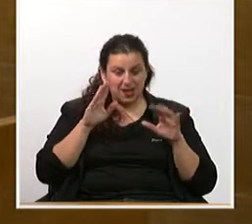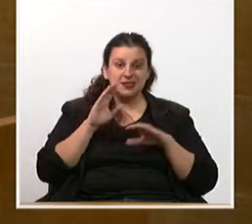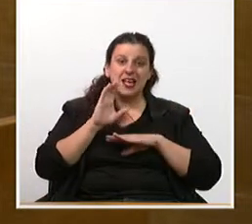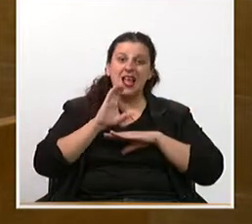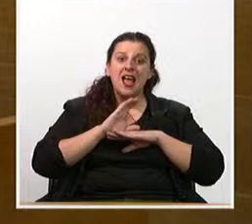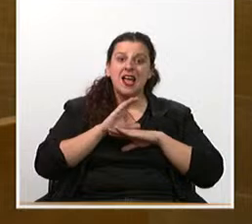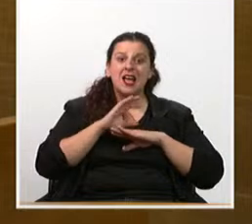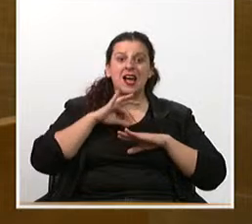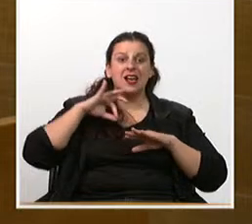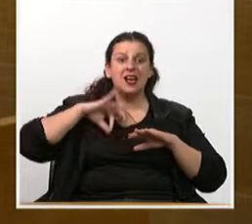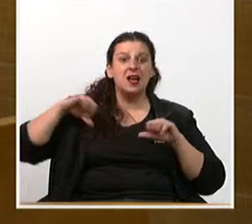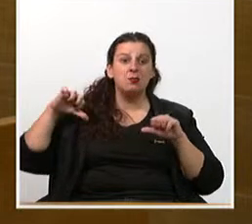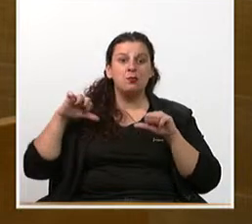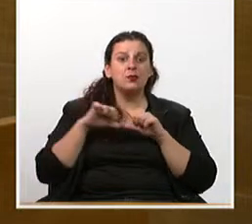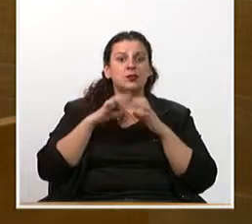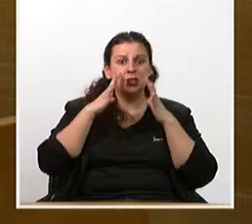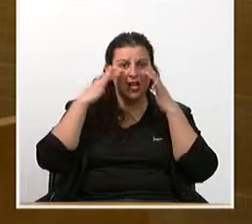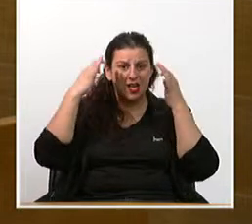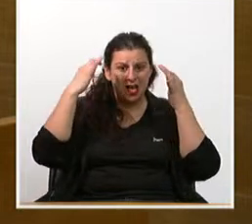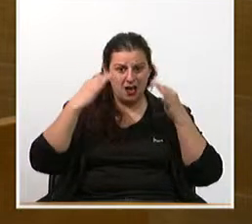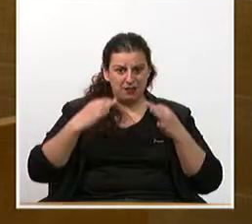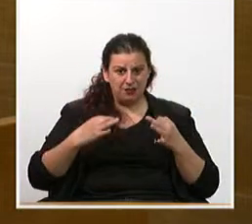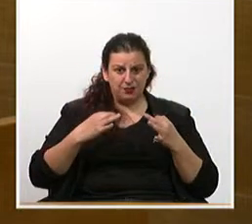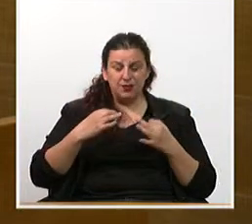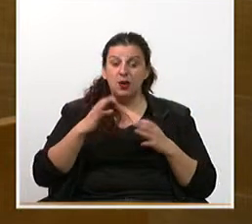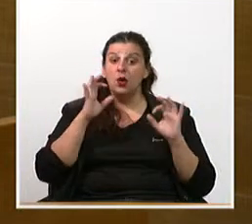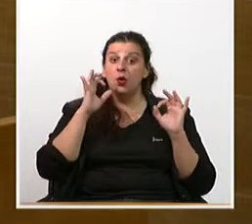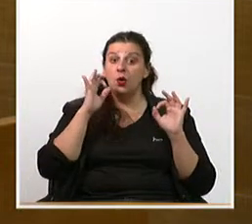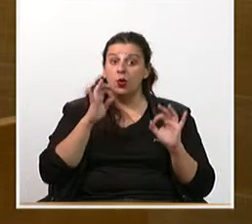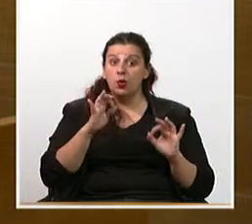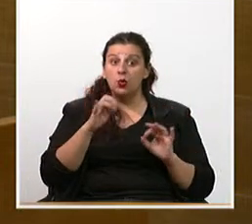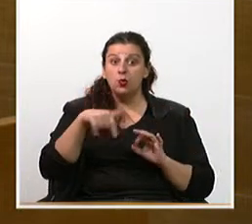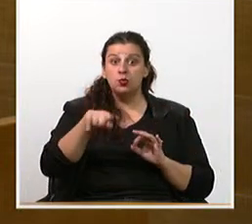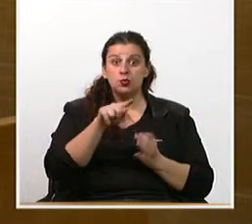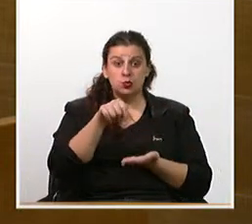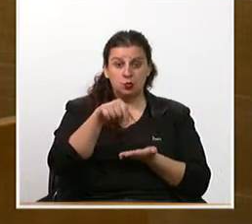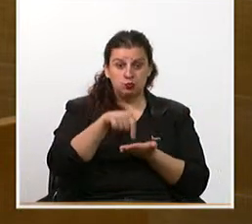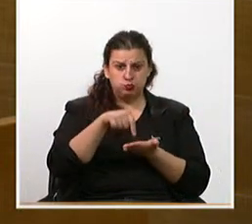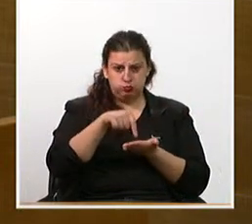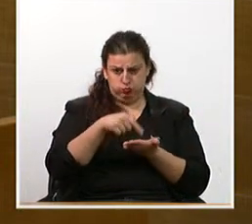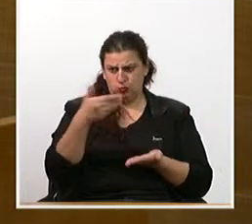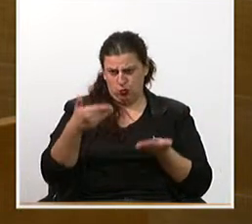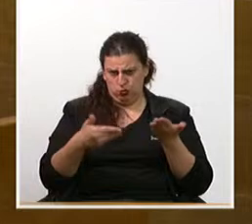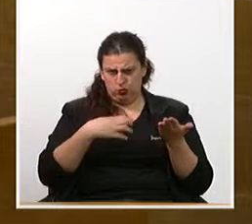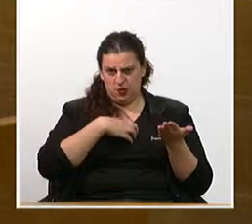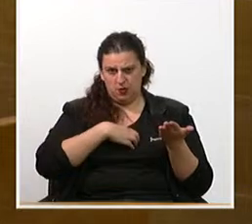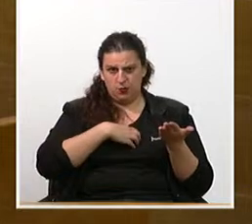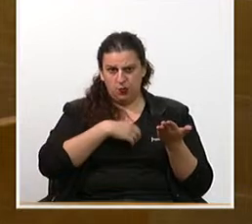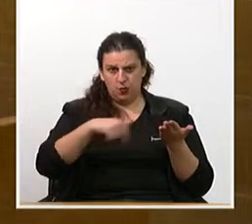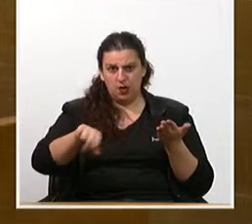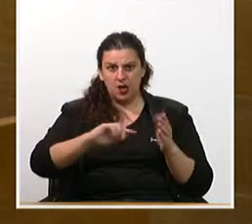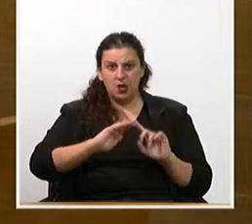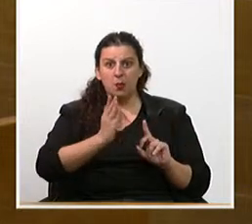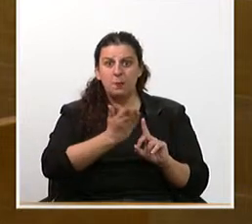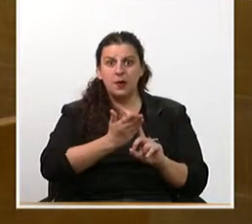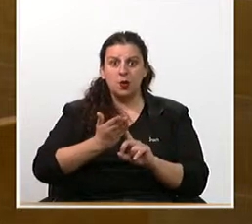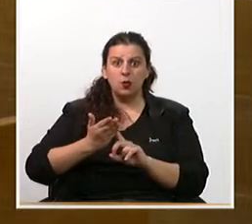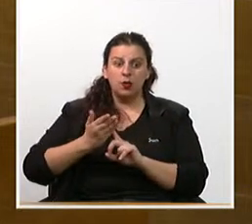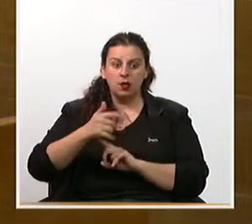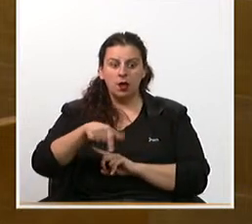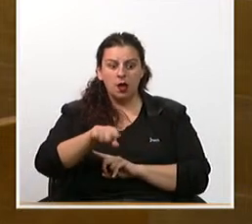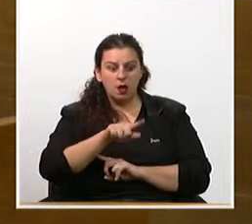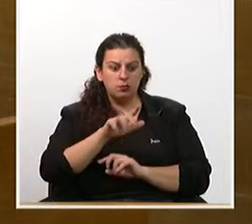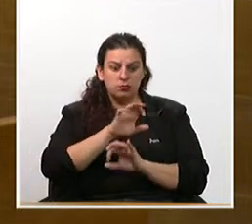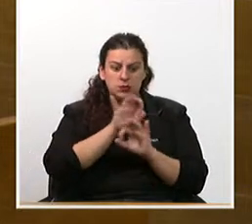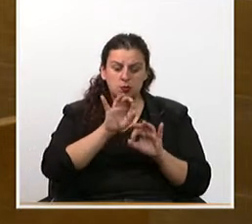y Cabe destacar señorías que los perjudicados por justas reivindicaciones de los funcionarios no eran quienes provocaban esta lamentable